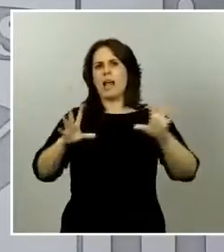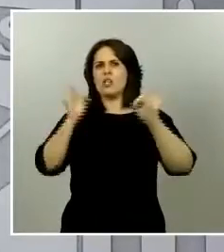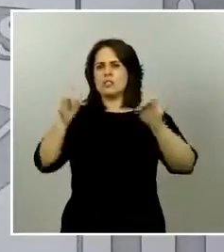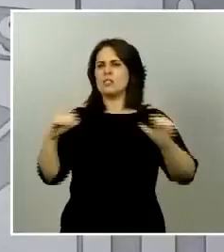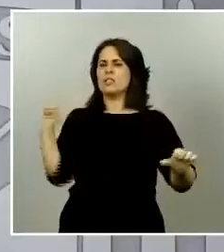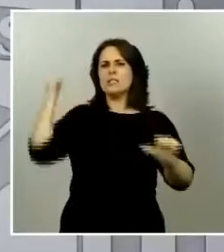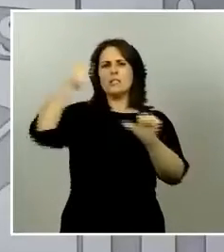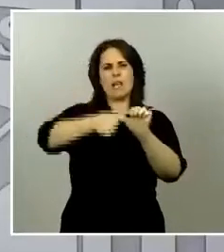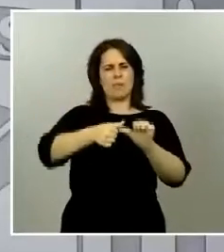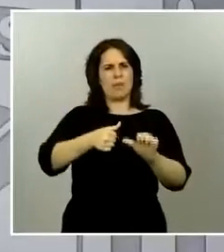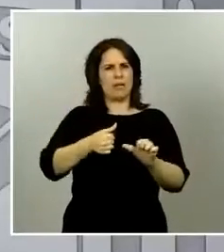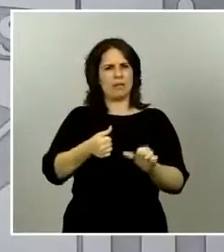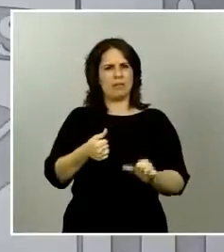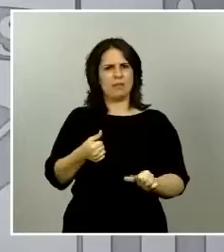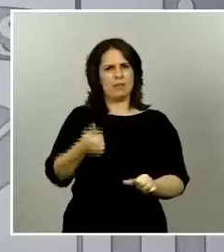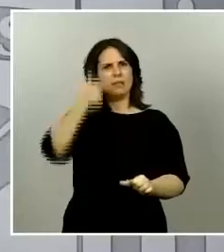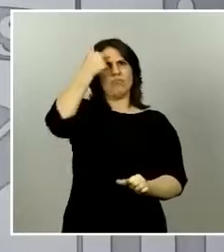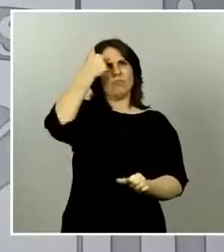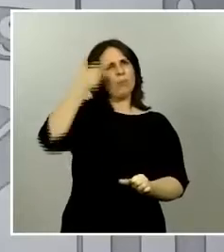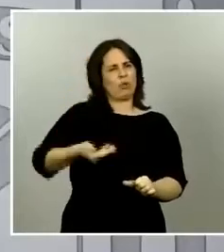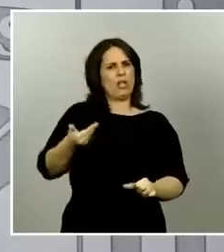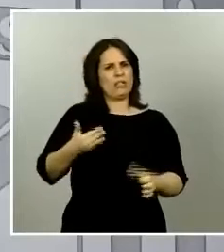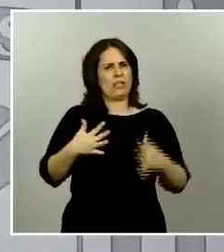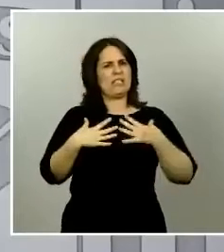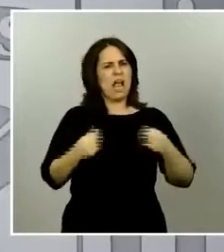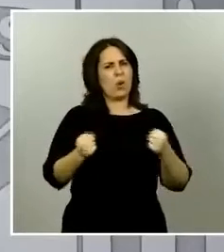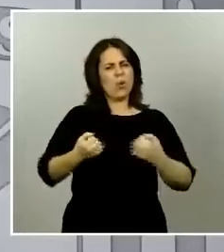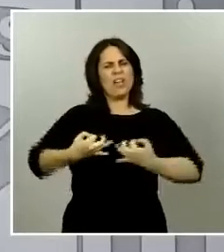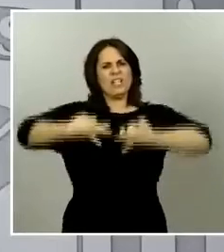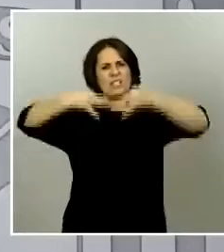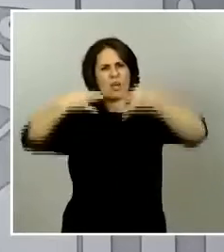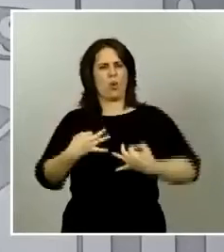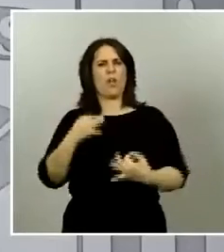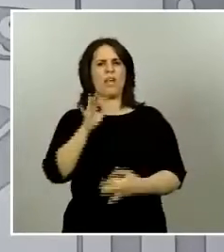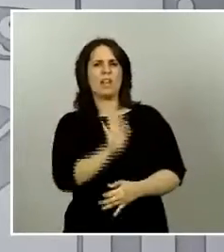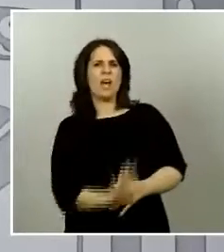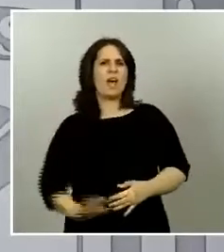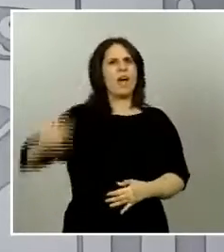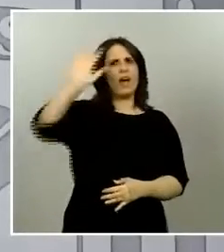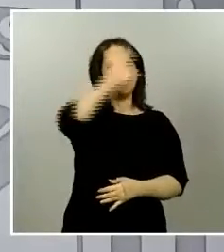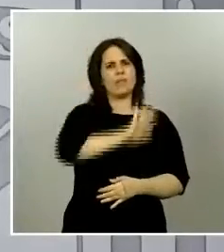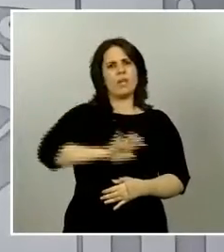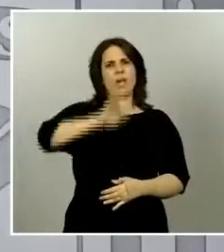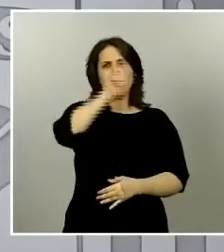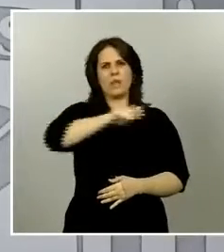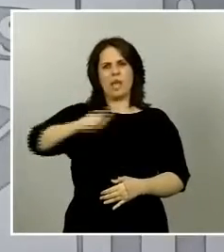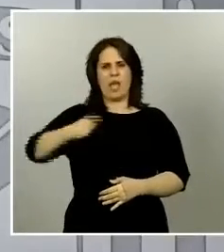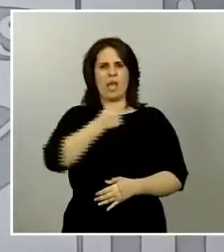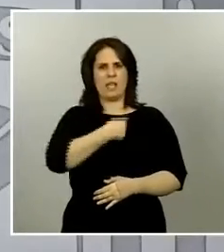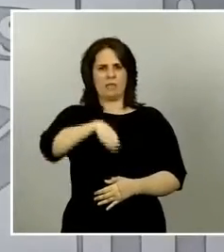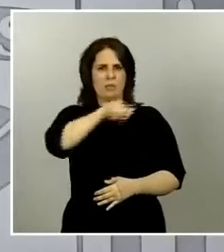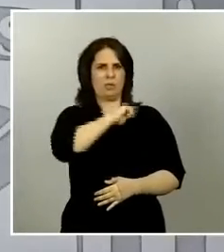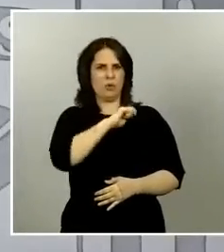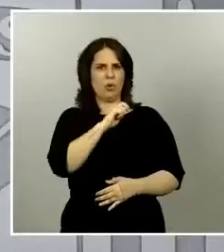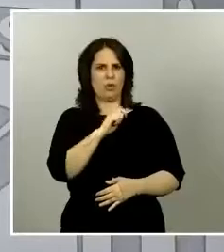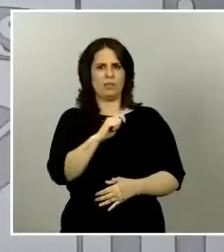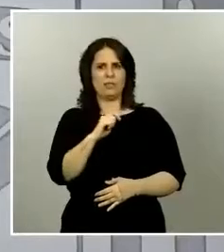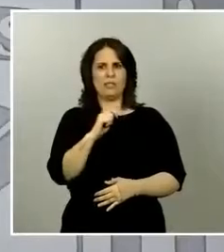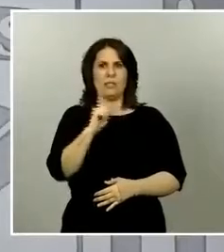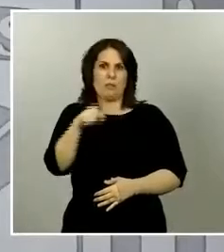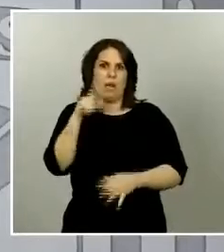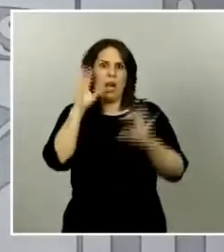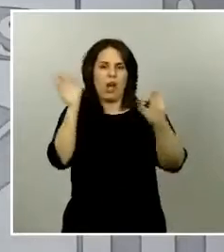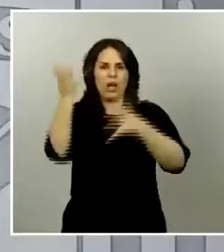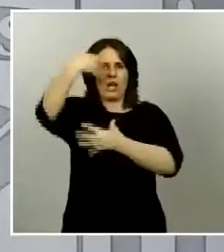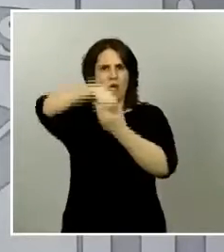ha sido un partido que ha tenido muy claro la importancia de la salud y de la seguridad del conjunto del territorio, del conjunto